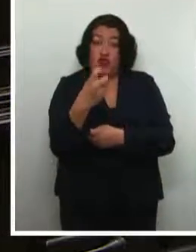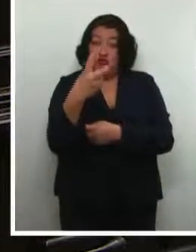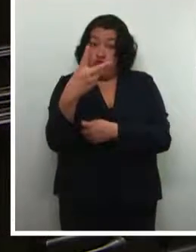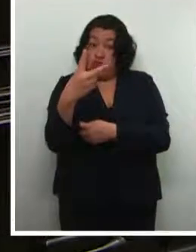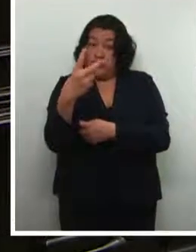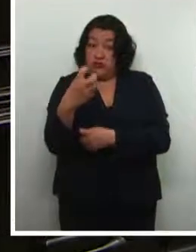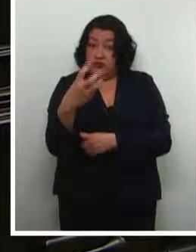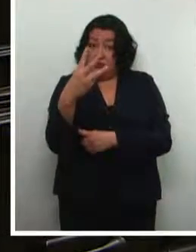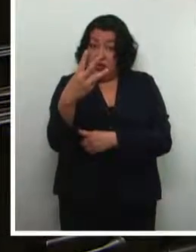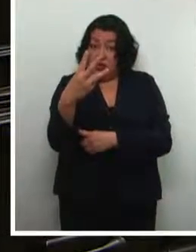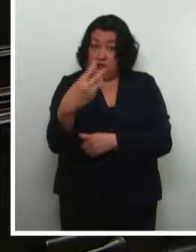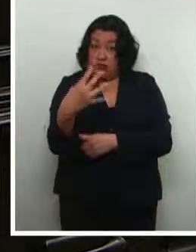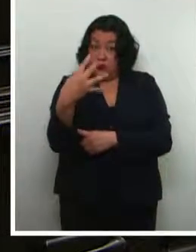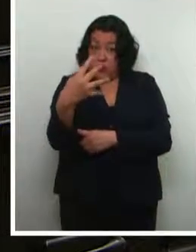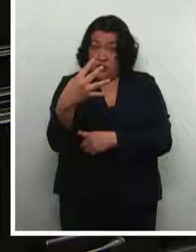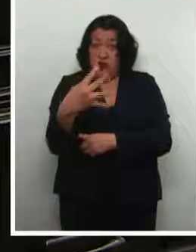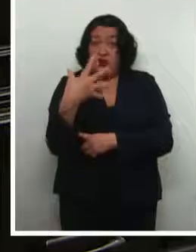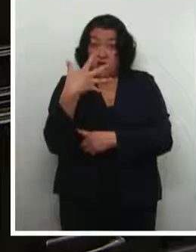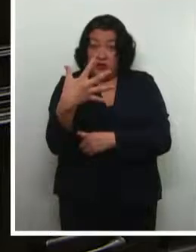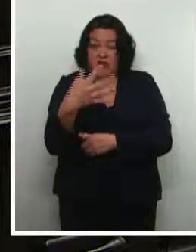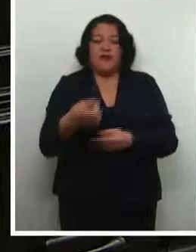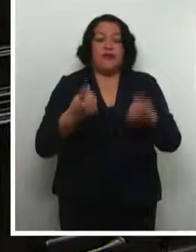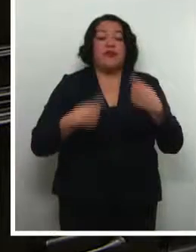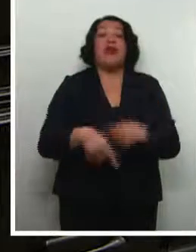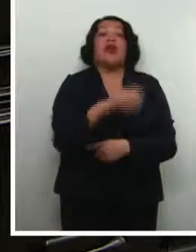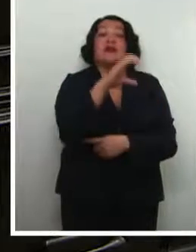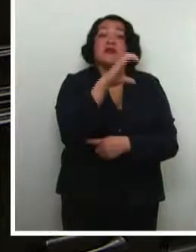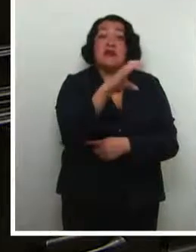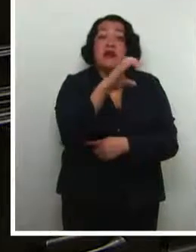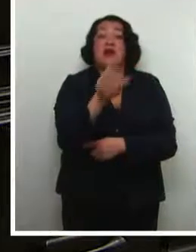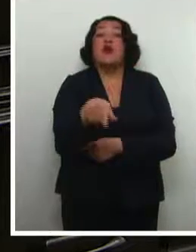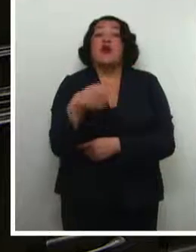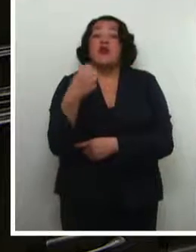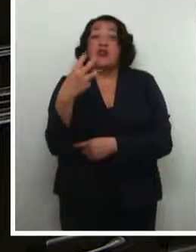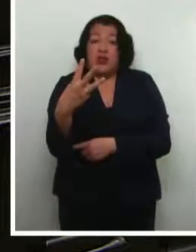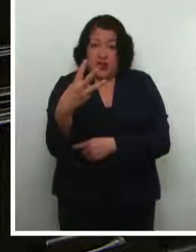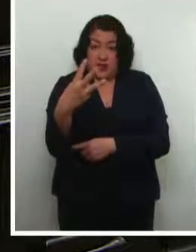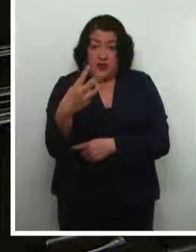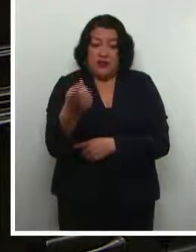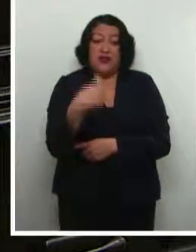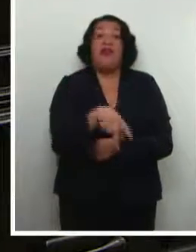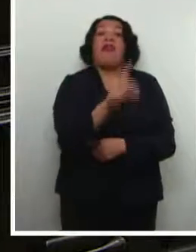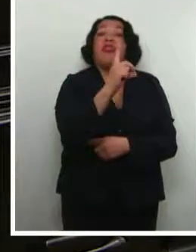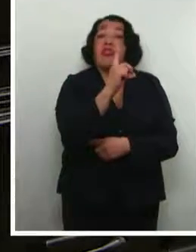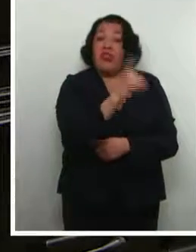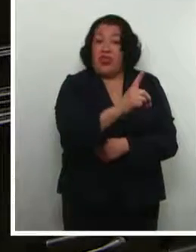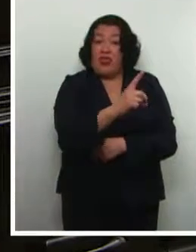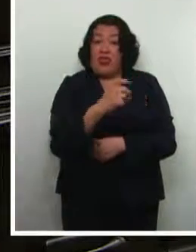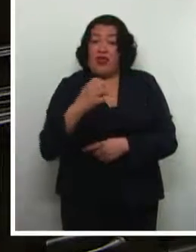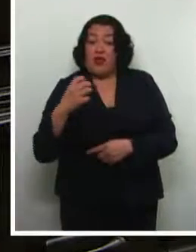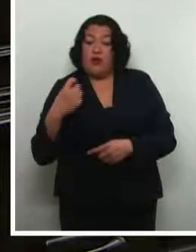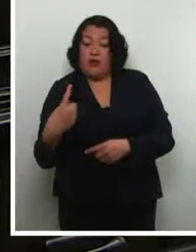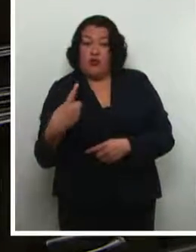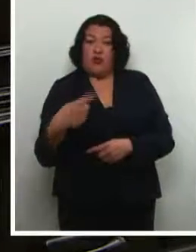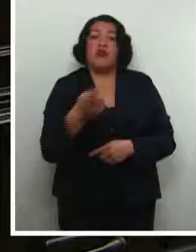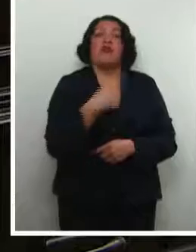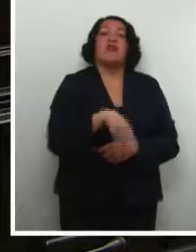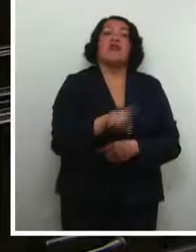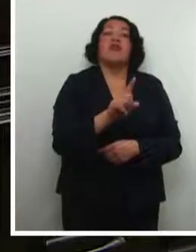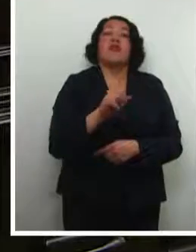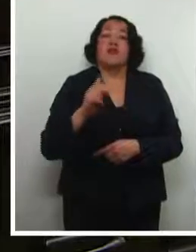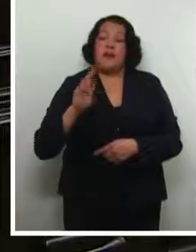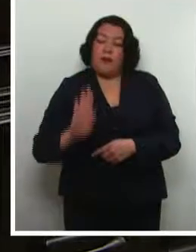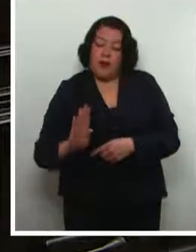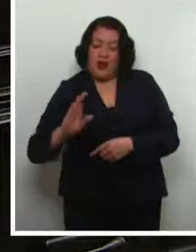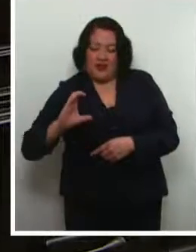3, 4 y 5, el apartado C, numeral 3, apartado D, numeral 1, incisos B